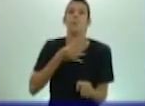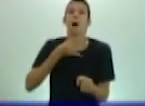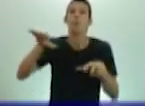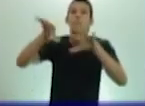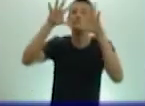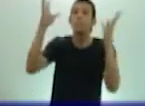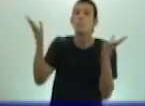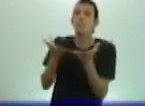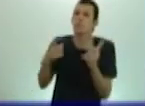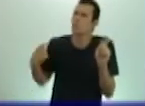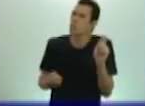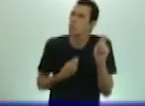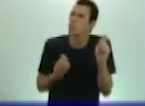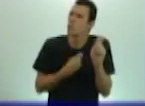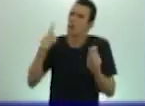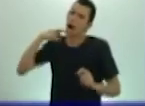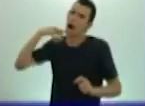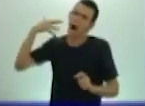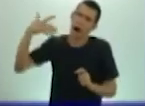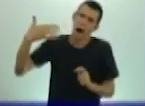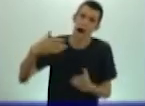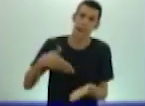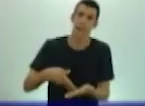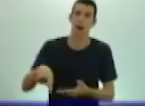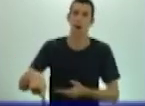histórico social.